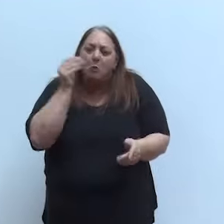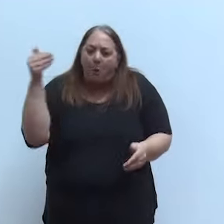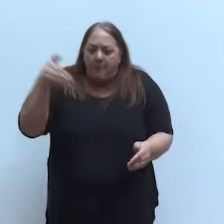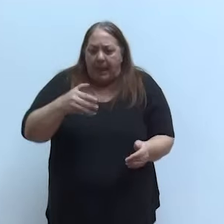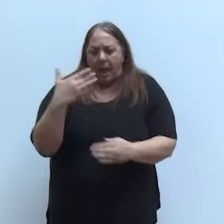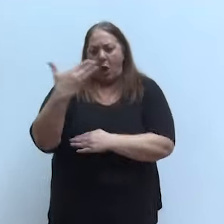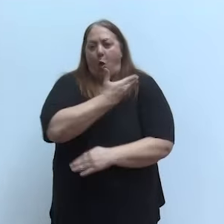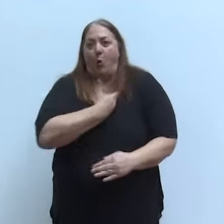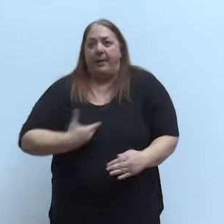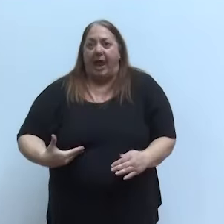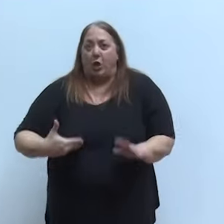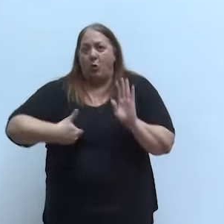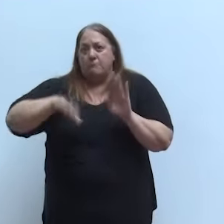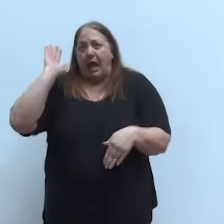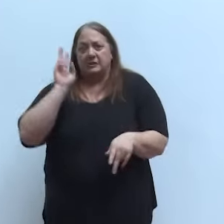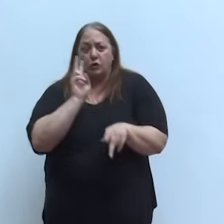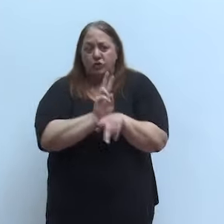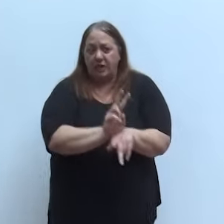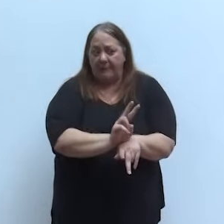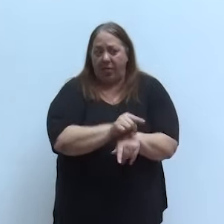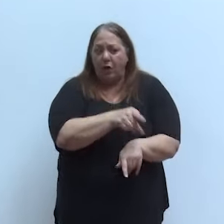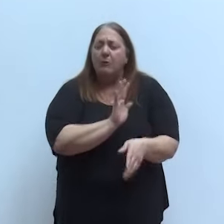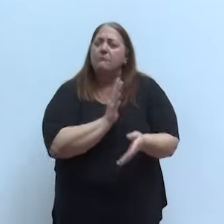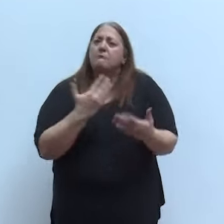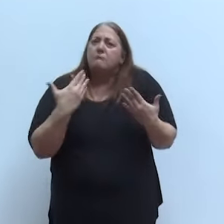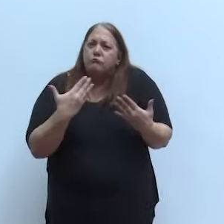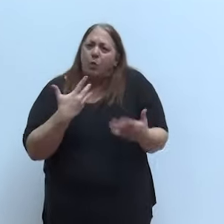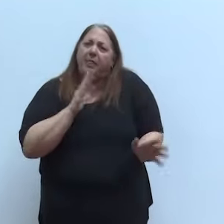conservador Bueno ese centro podía